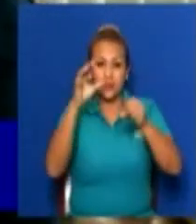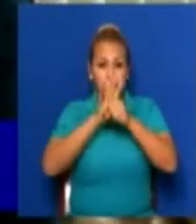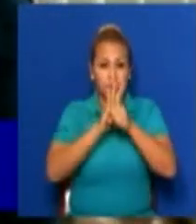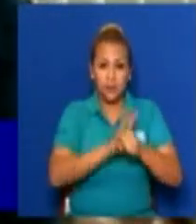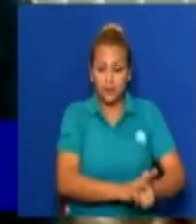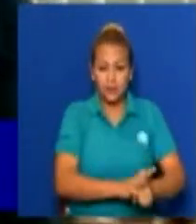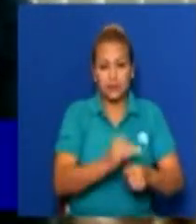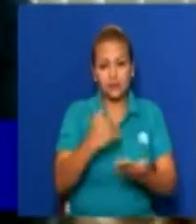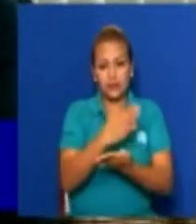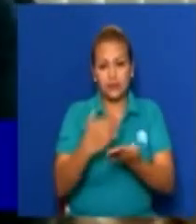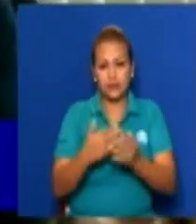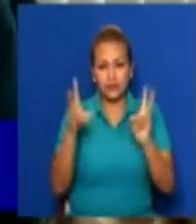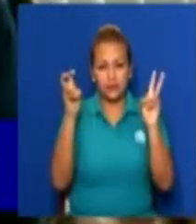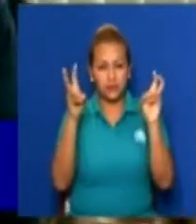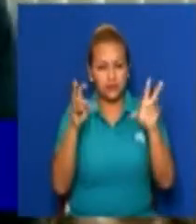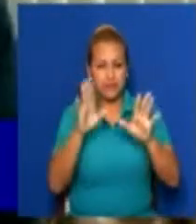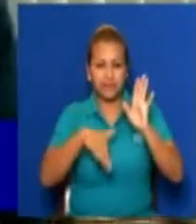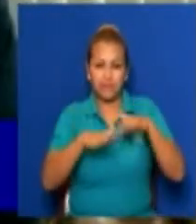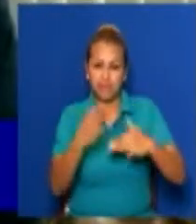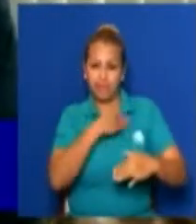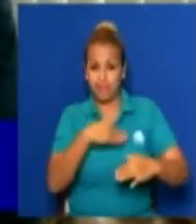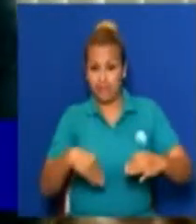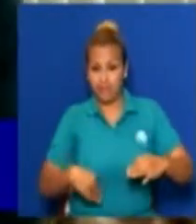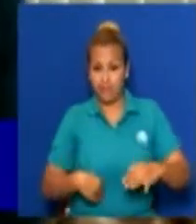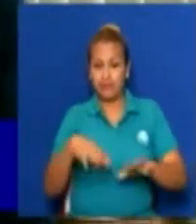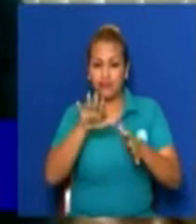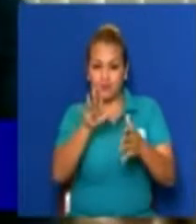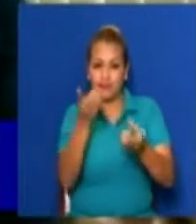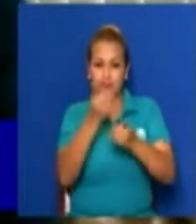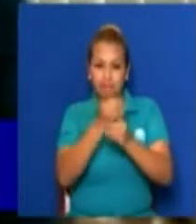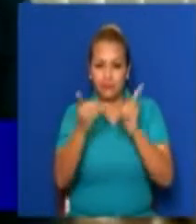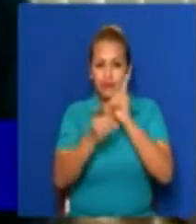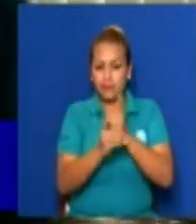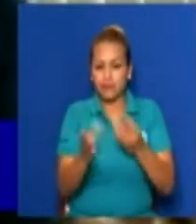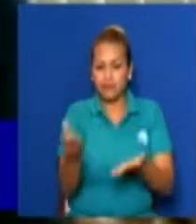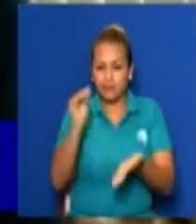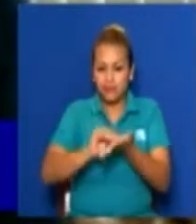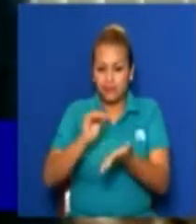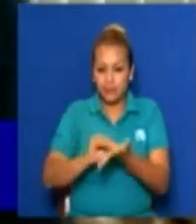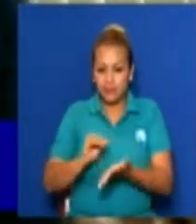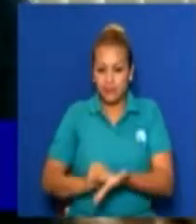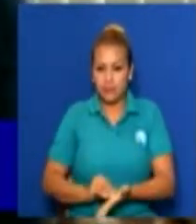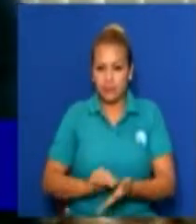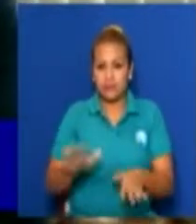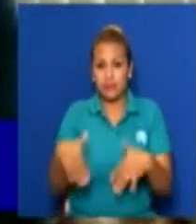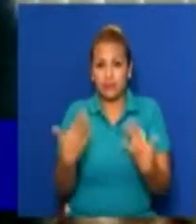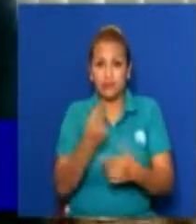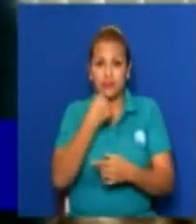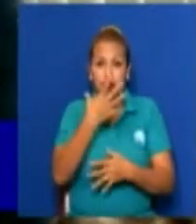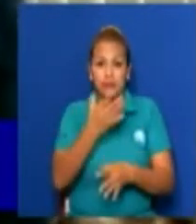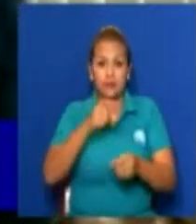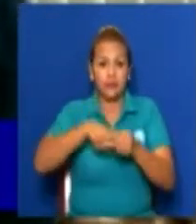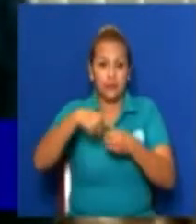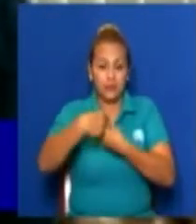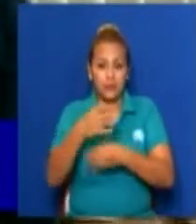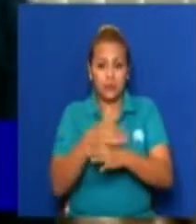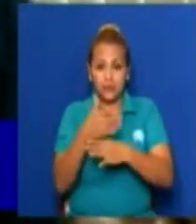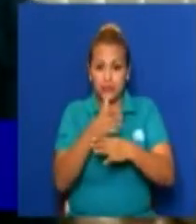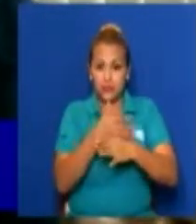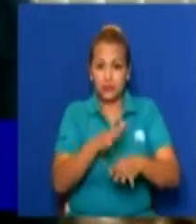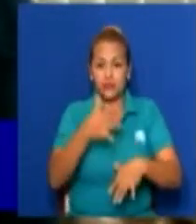algunos aspectos que el Ministerio los debe regular, y al menos en los distintos sectores con los que trabajamos en el